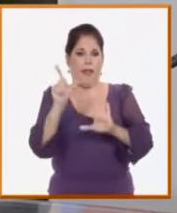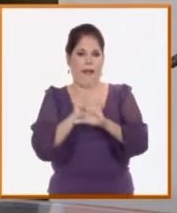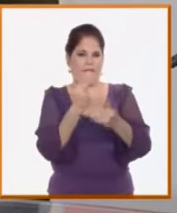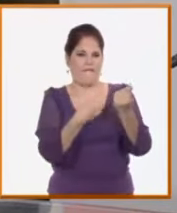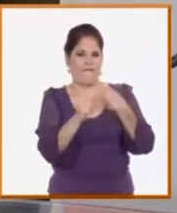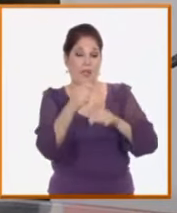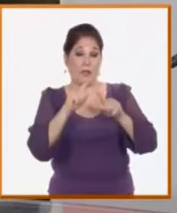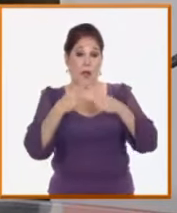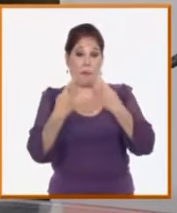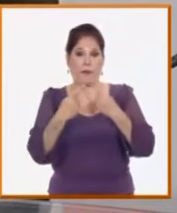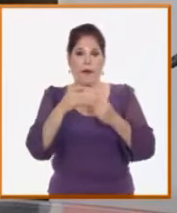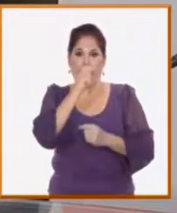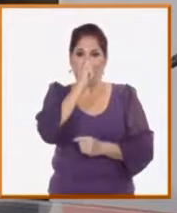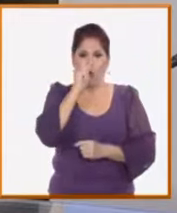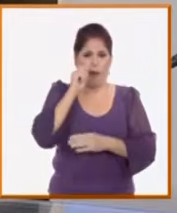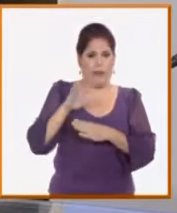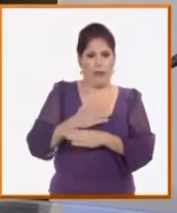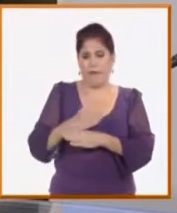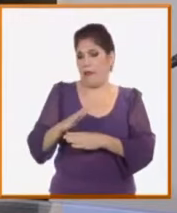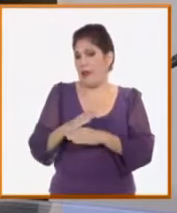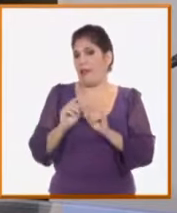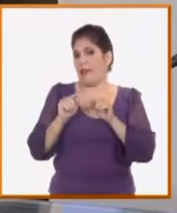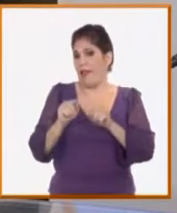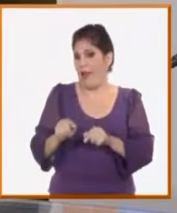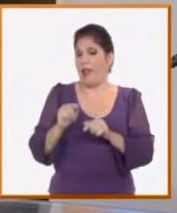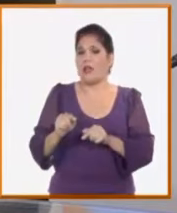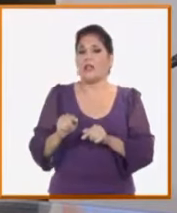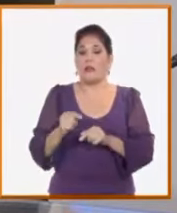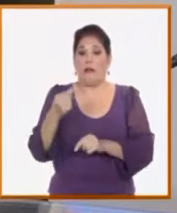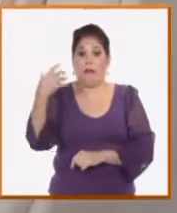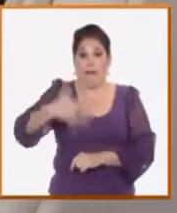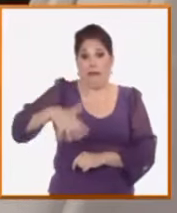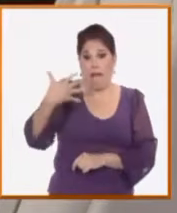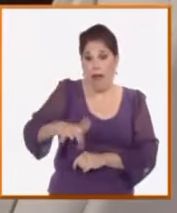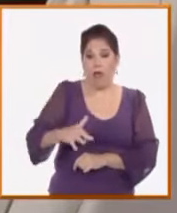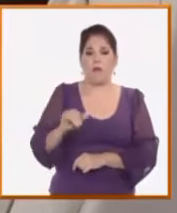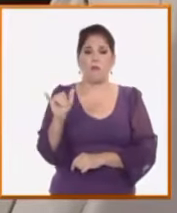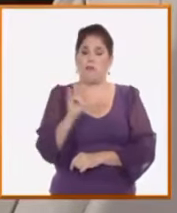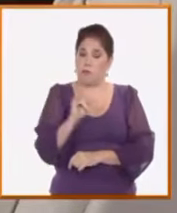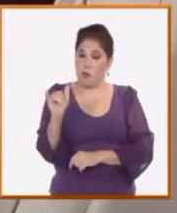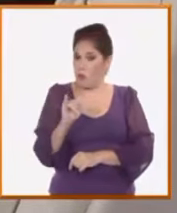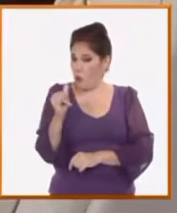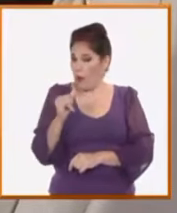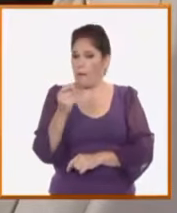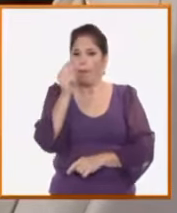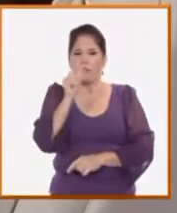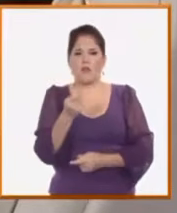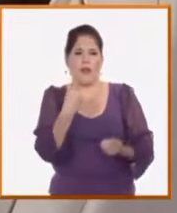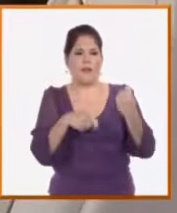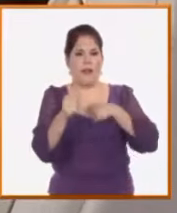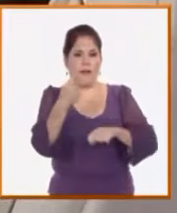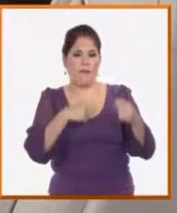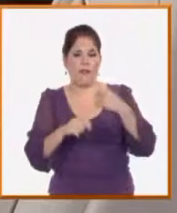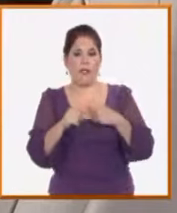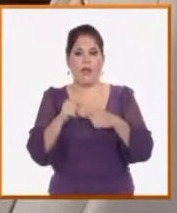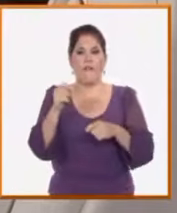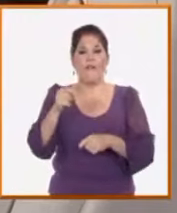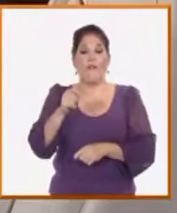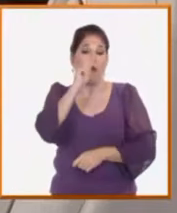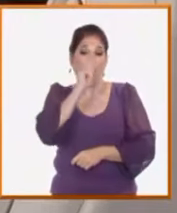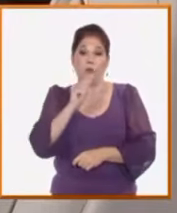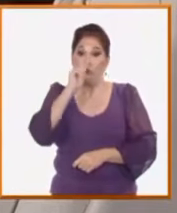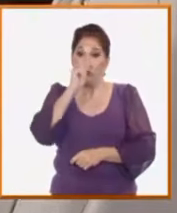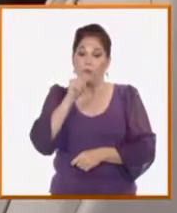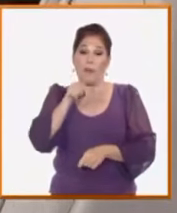diversidad de droga la disponibilidad a los altos precios la residencia e incidencia de traficantes expendedores y consumidores